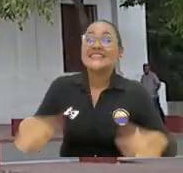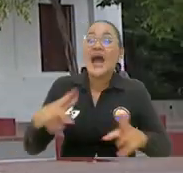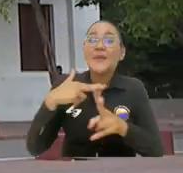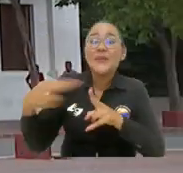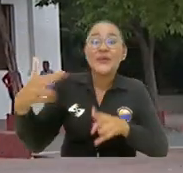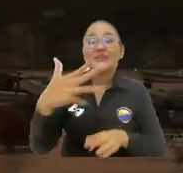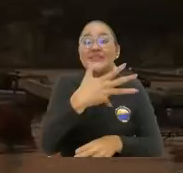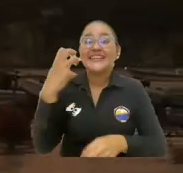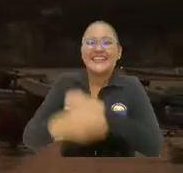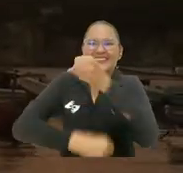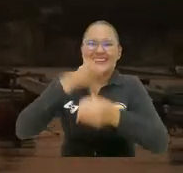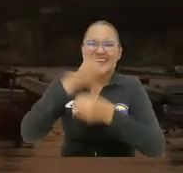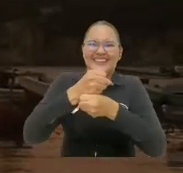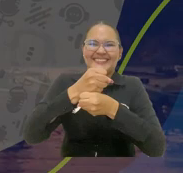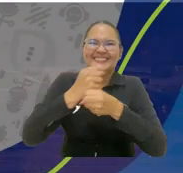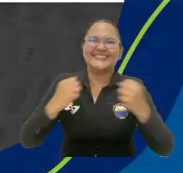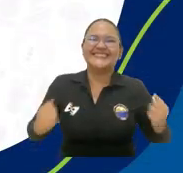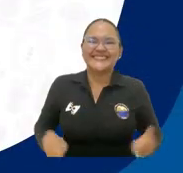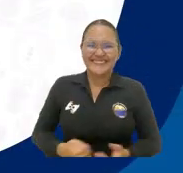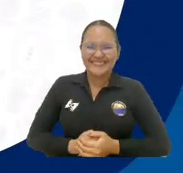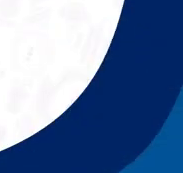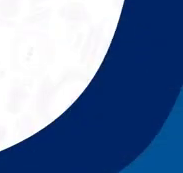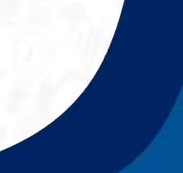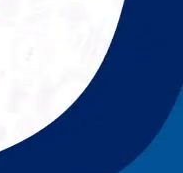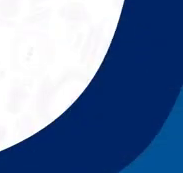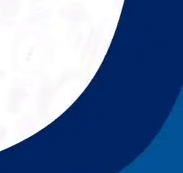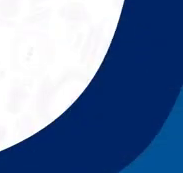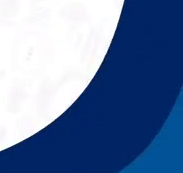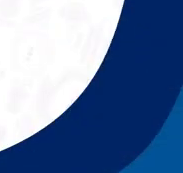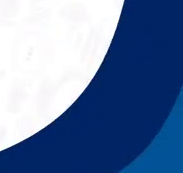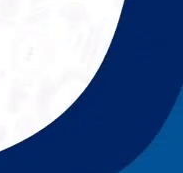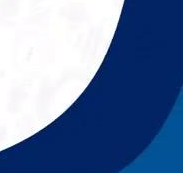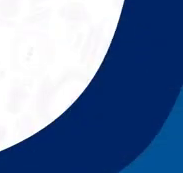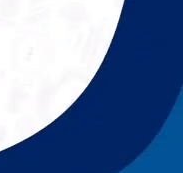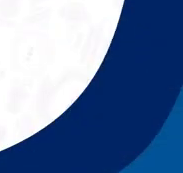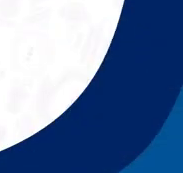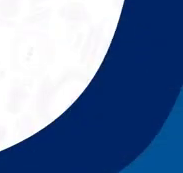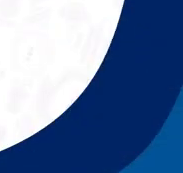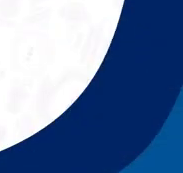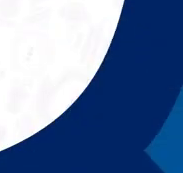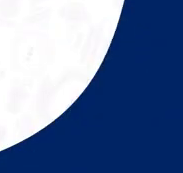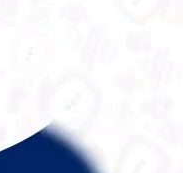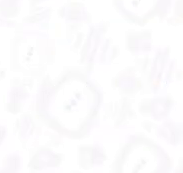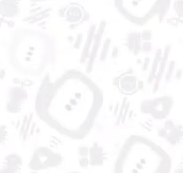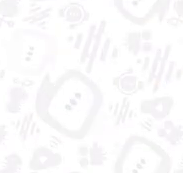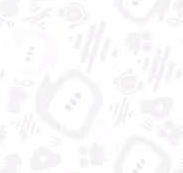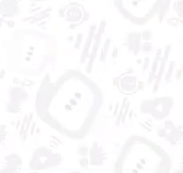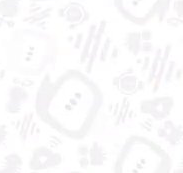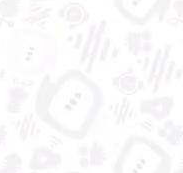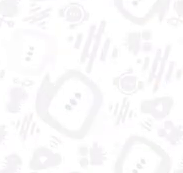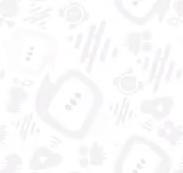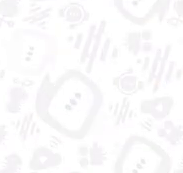Marta a puertas de su 5º centenario. Universidad del Magdalena, aún más incluyente e innovadora.